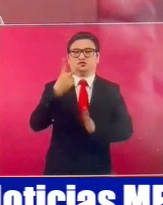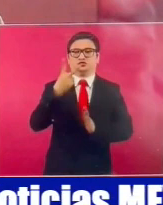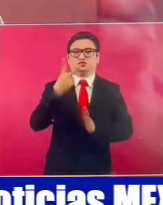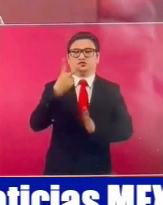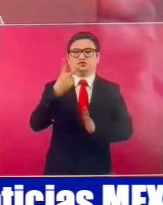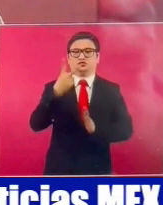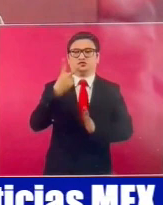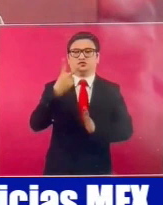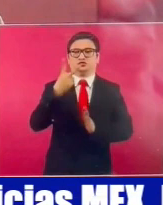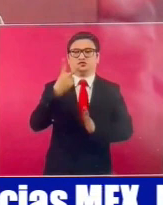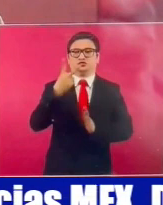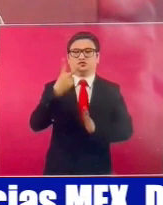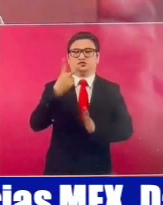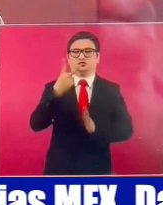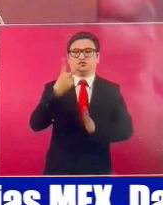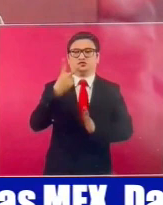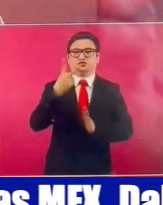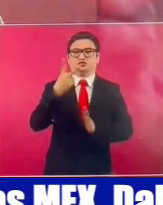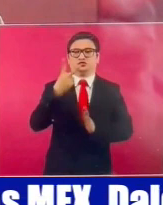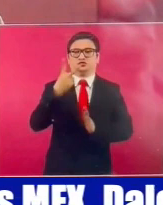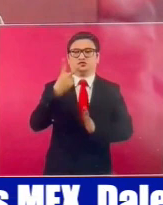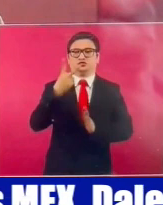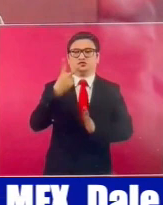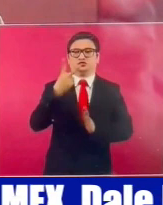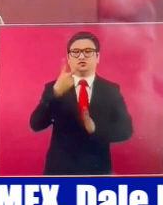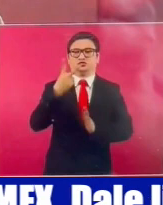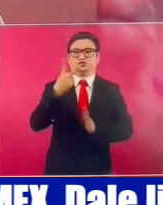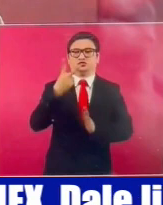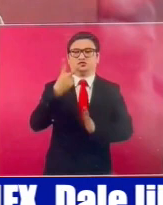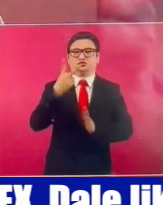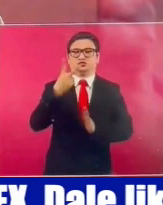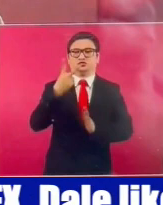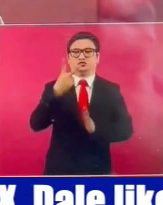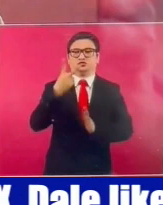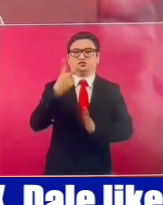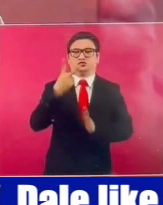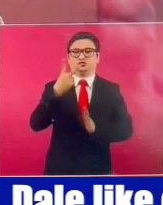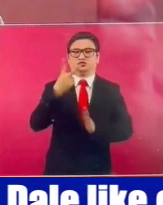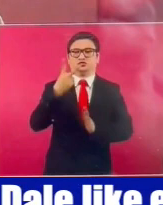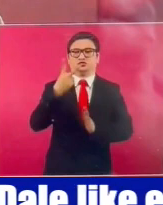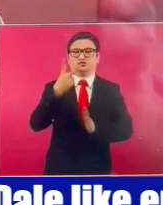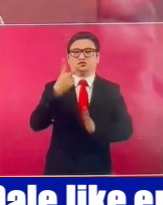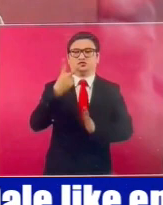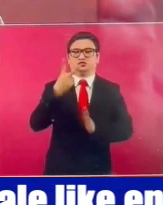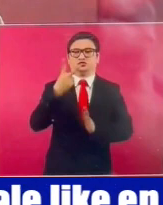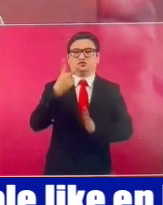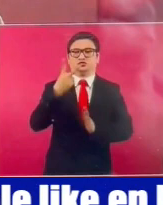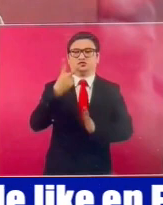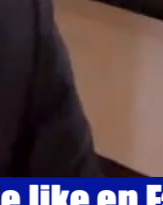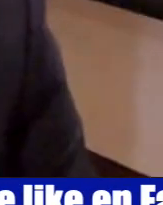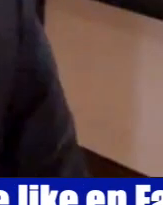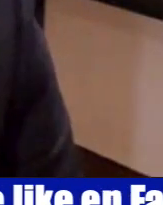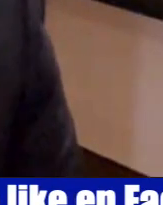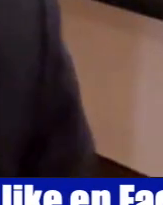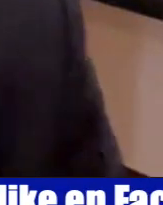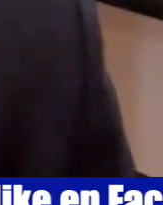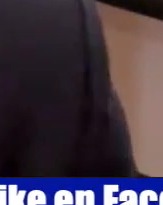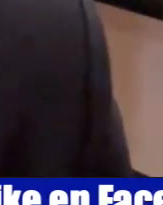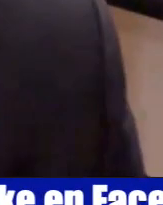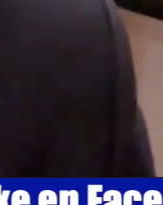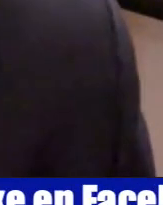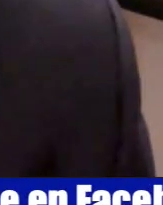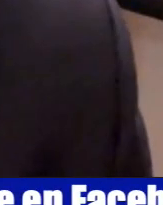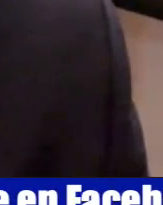a su reportaje pedorro contra Genaro villamil anoche en latinos pero ese es el nivel precisamente